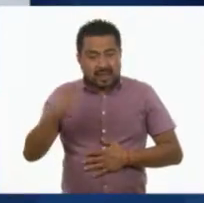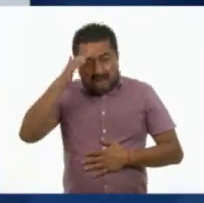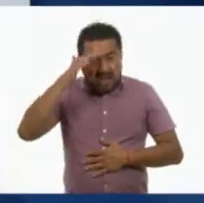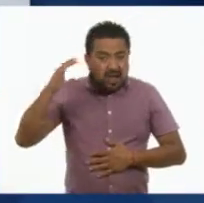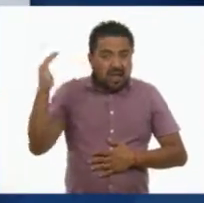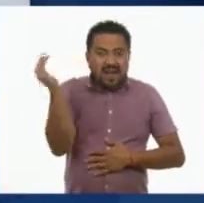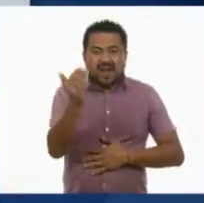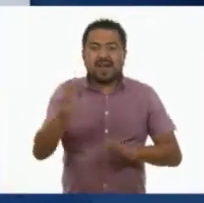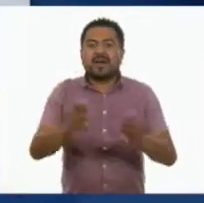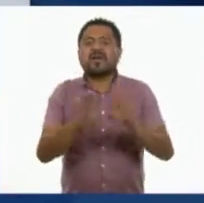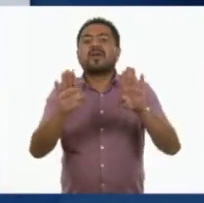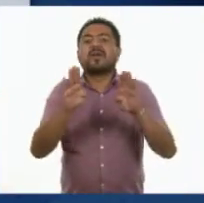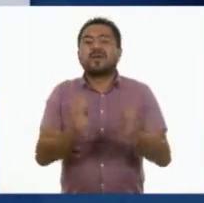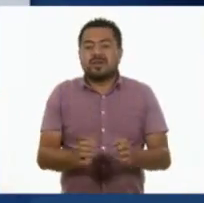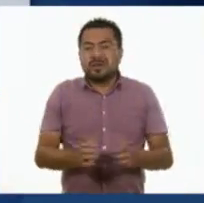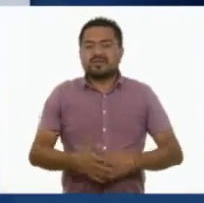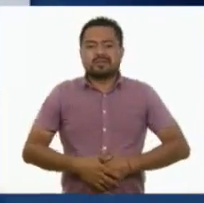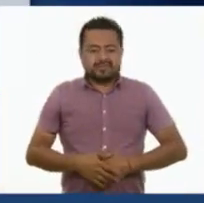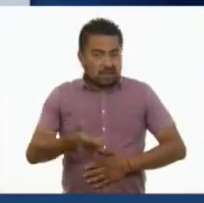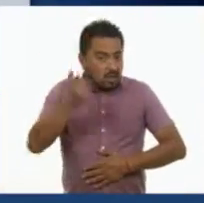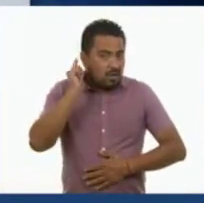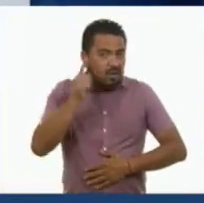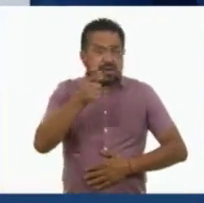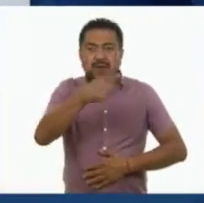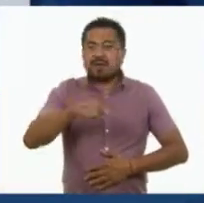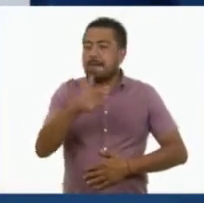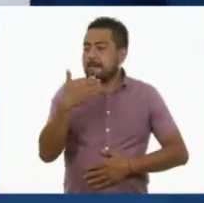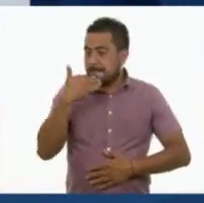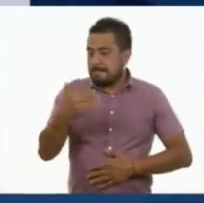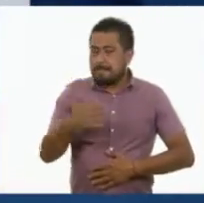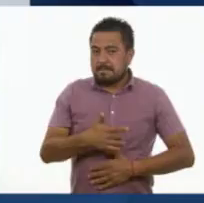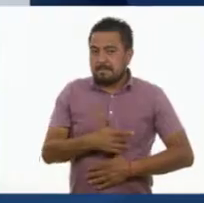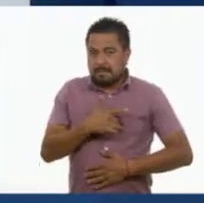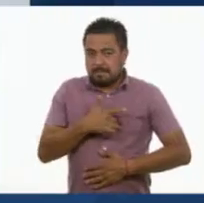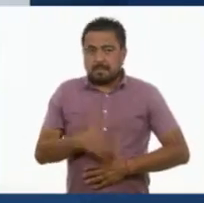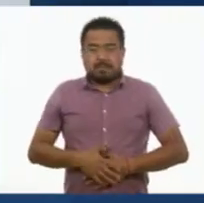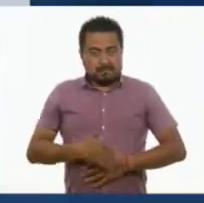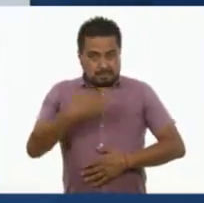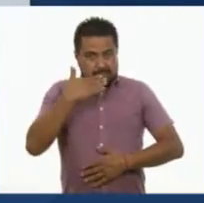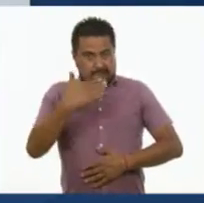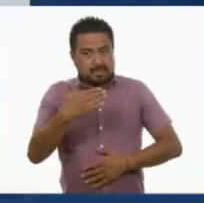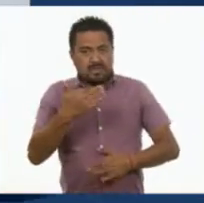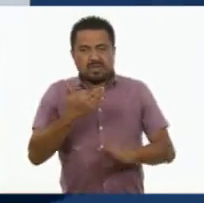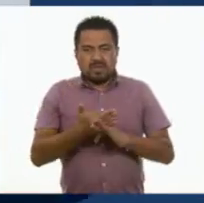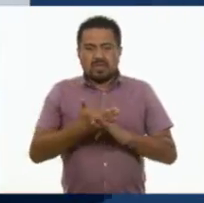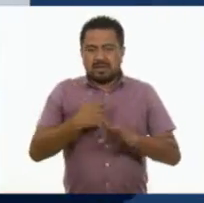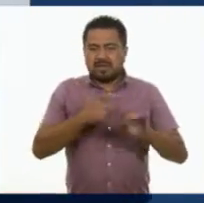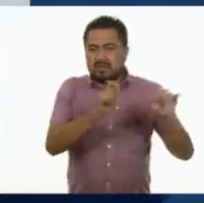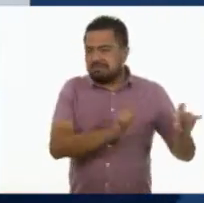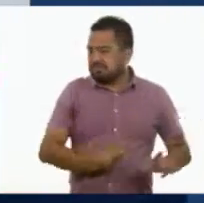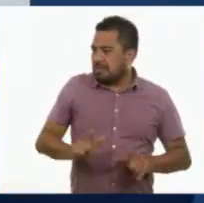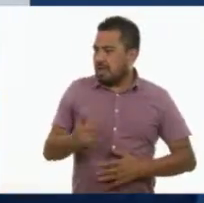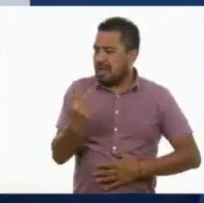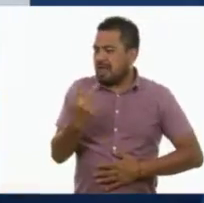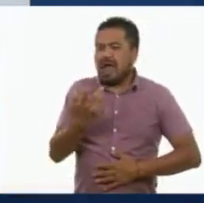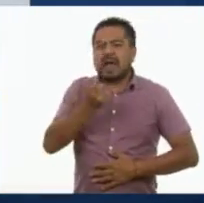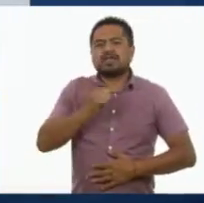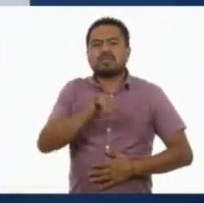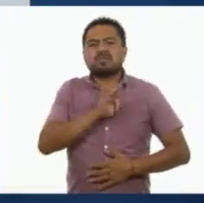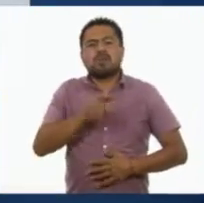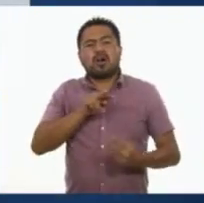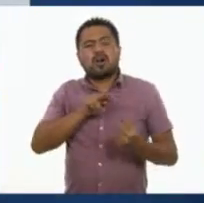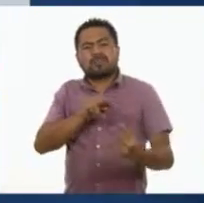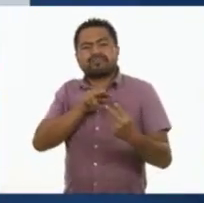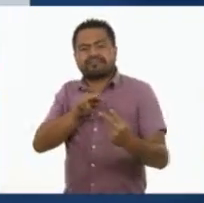¡Hola! ¿Cómo están? Espero que muy bien. ¡Qué bueno que salgo en la tele! ¡Así los puedo